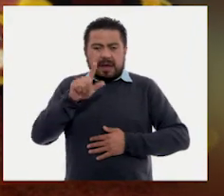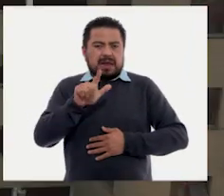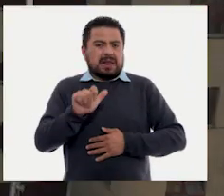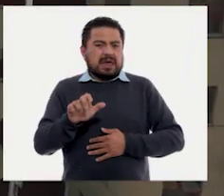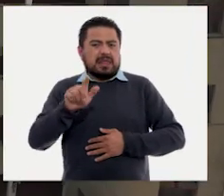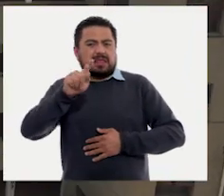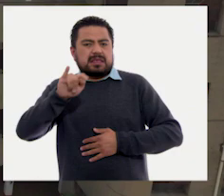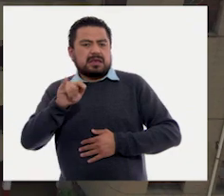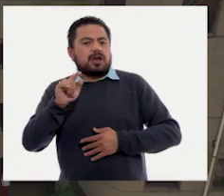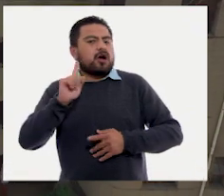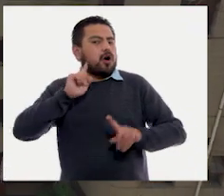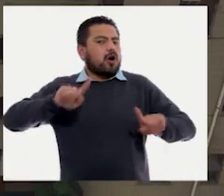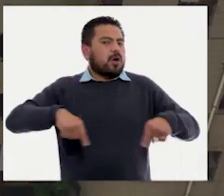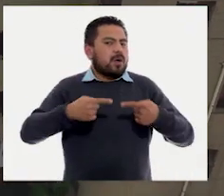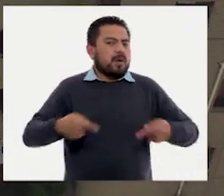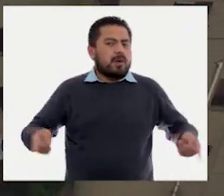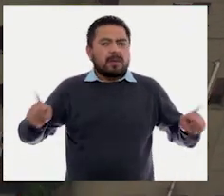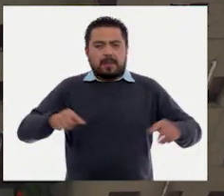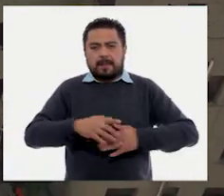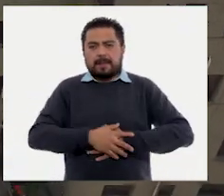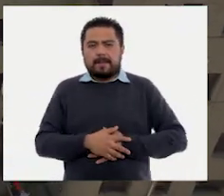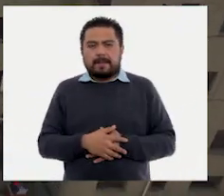ópera. Sí.